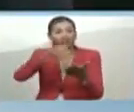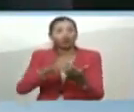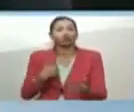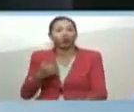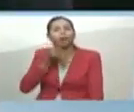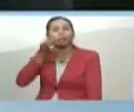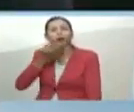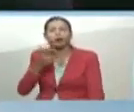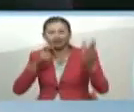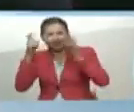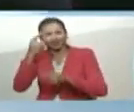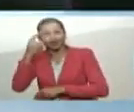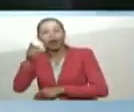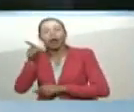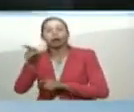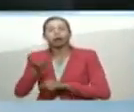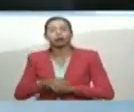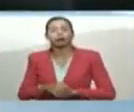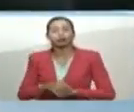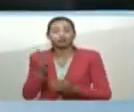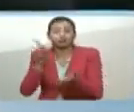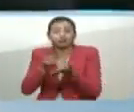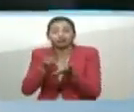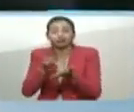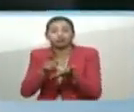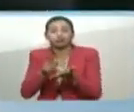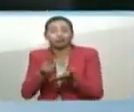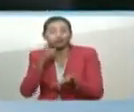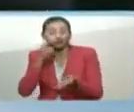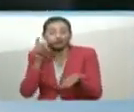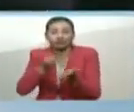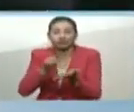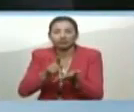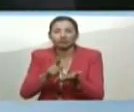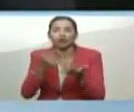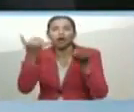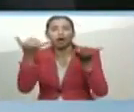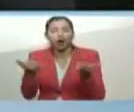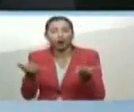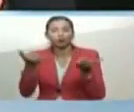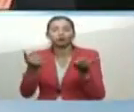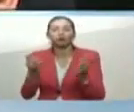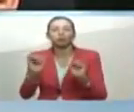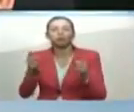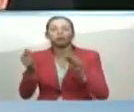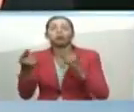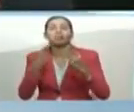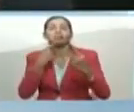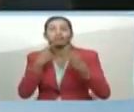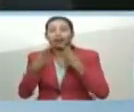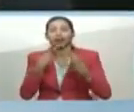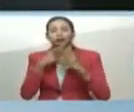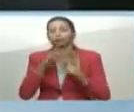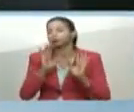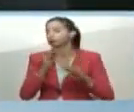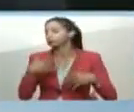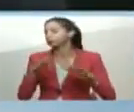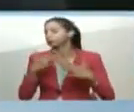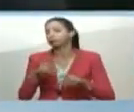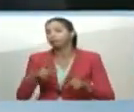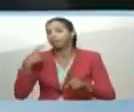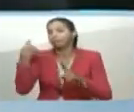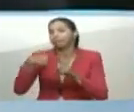está empezando la democracia protagónica. Nosotros ahorita nos lanzamos este debate, este diálogo y recogemos 200.000